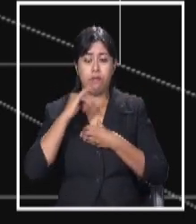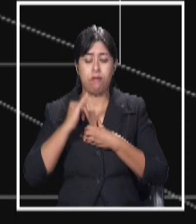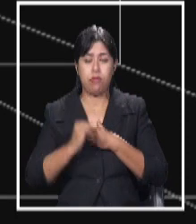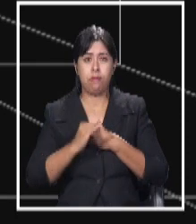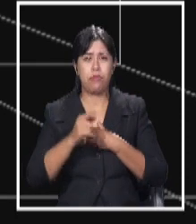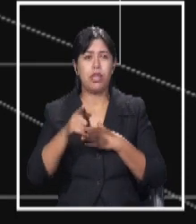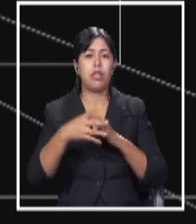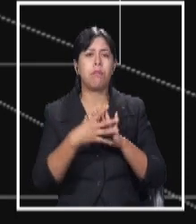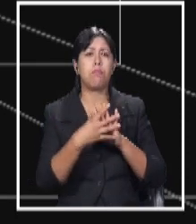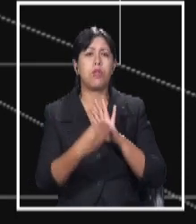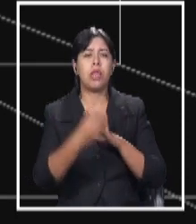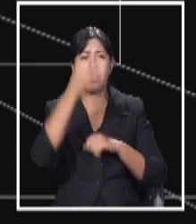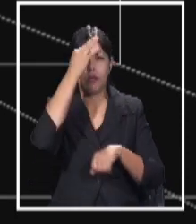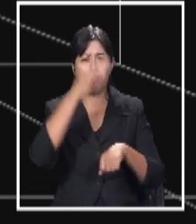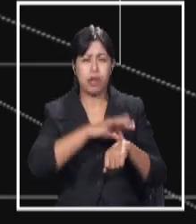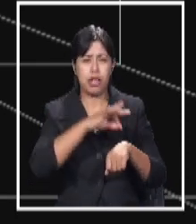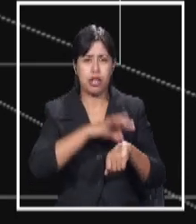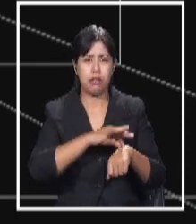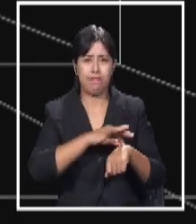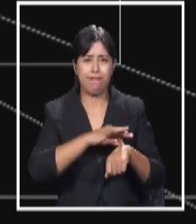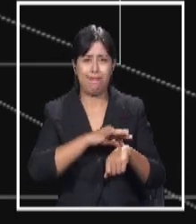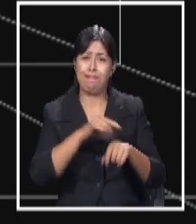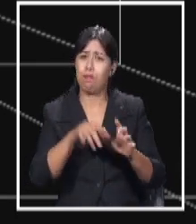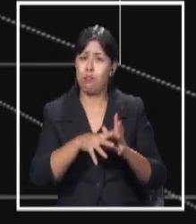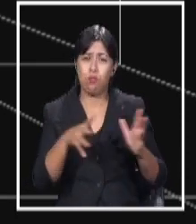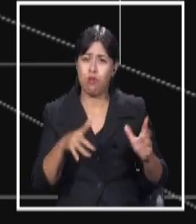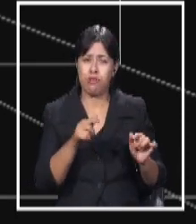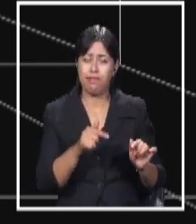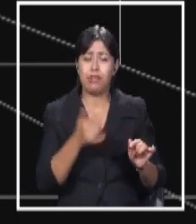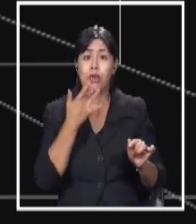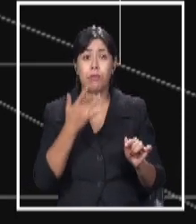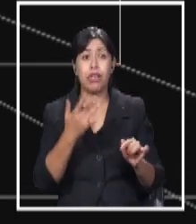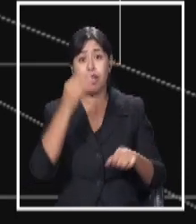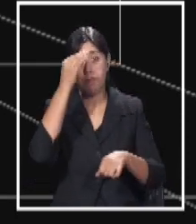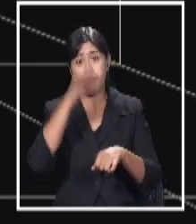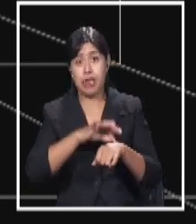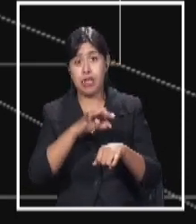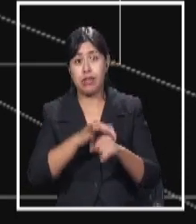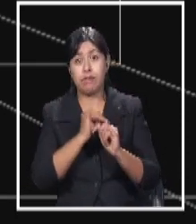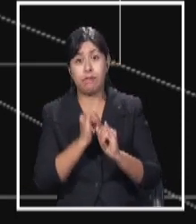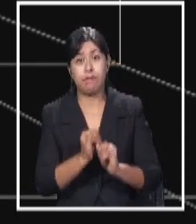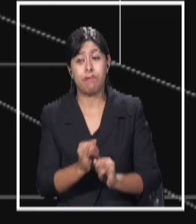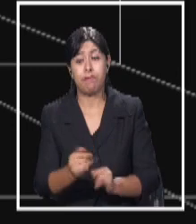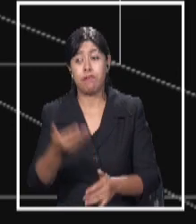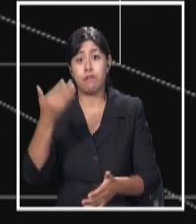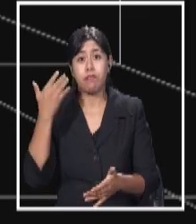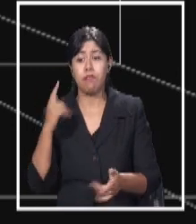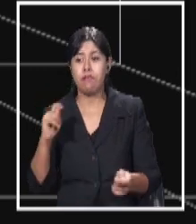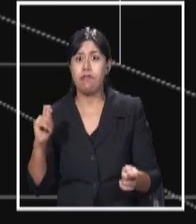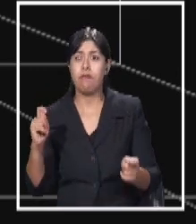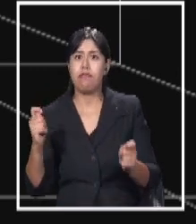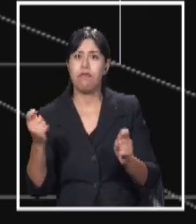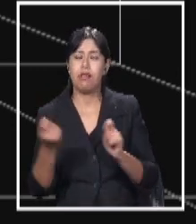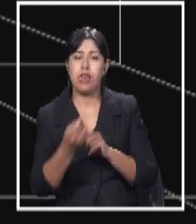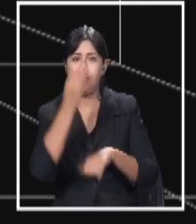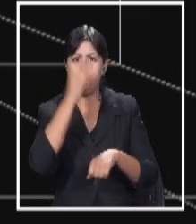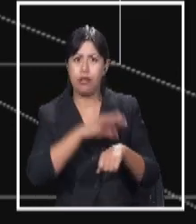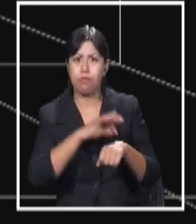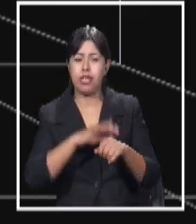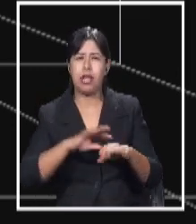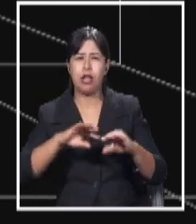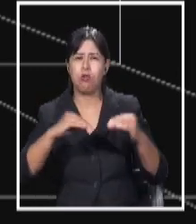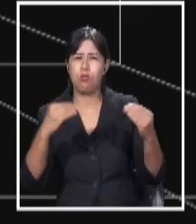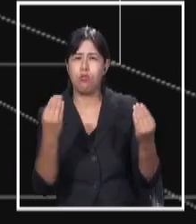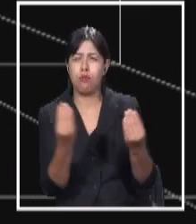médico más médico que los modelos más médicos. Porque en general la medicina ya ha transitado hace mucho tiempo hacia modelos de enfermedad complejos